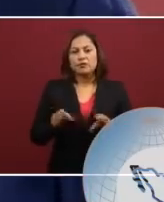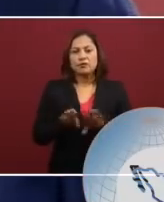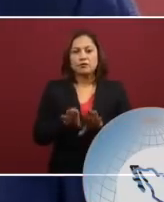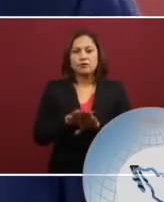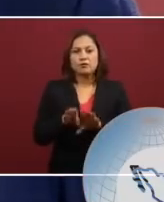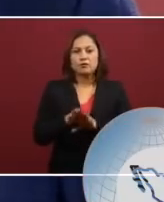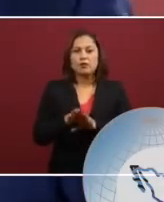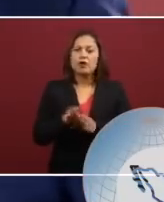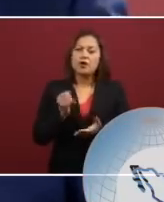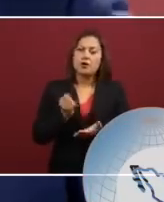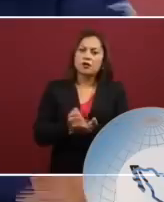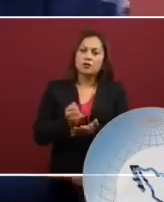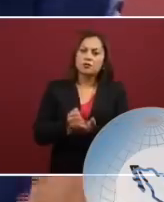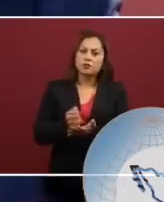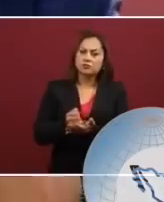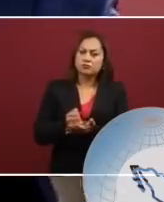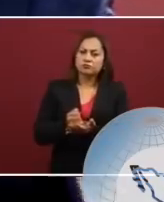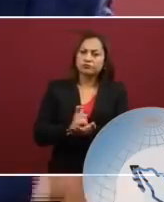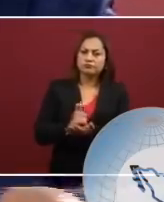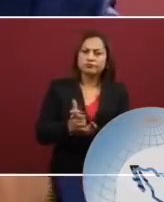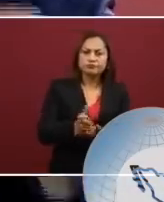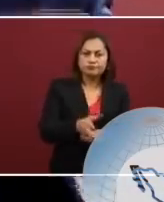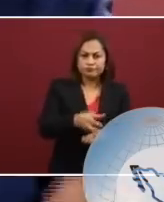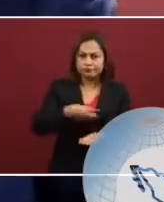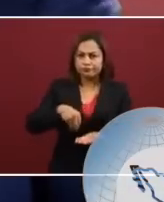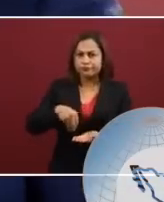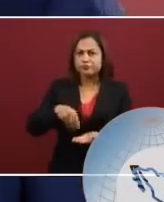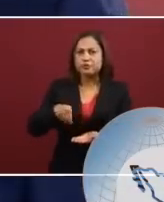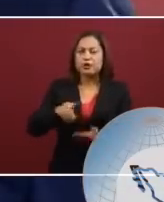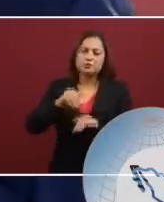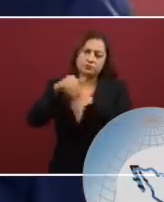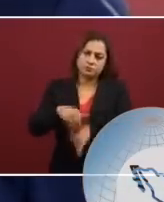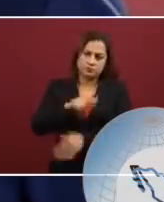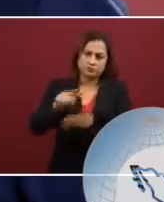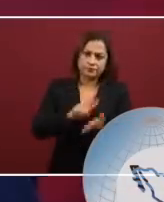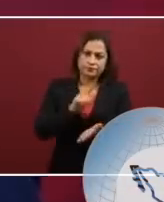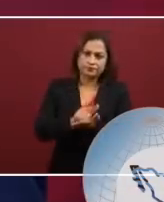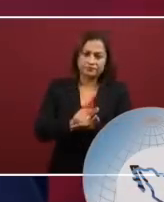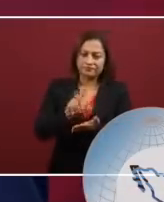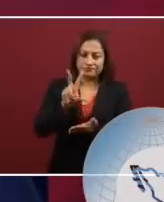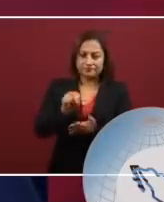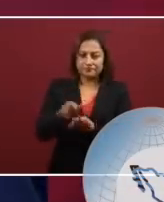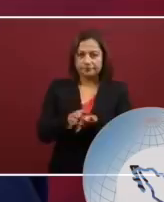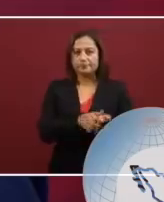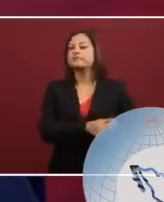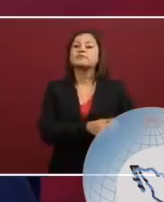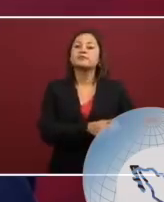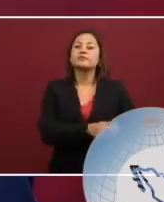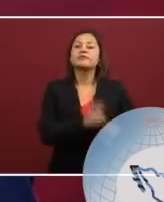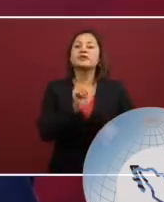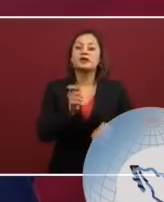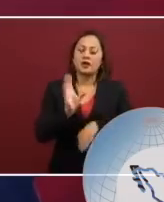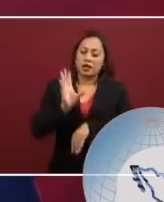devoluciones que se tienen que hacer de conformidad con la ley. Estoy hablando de